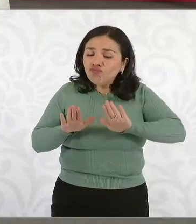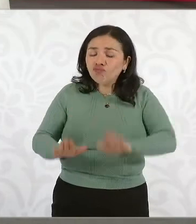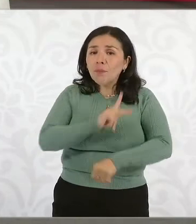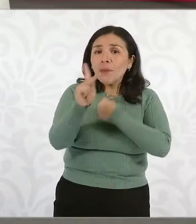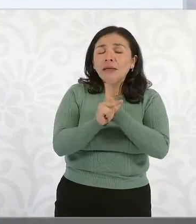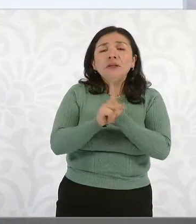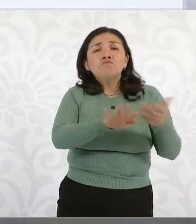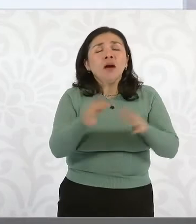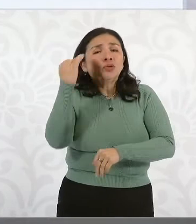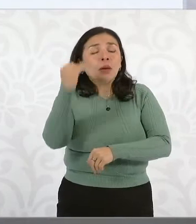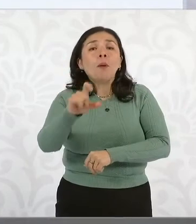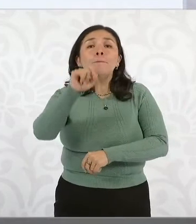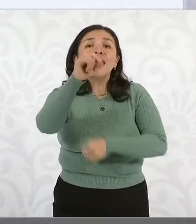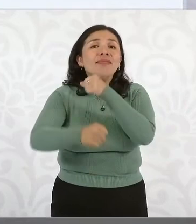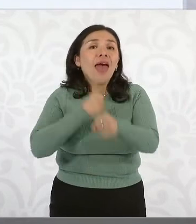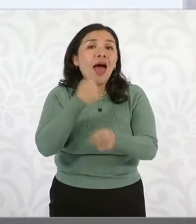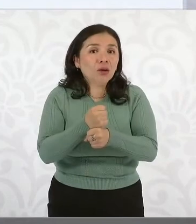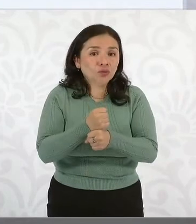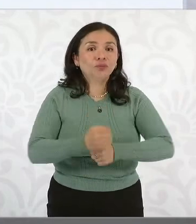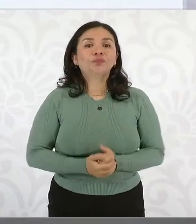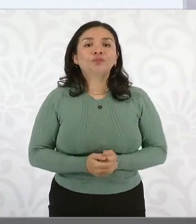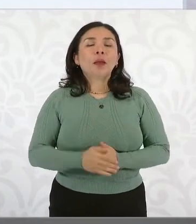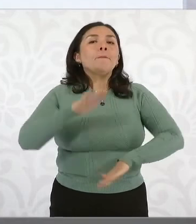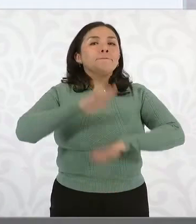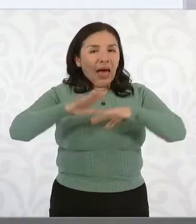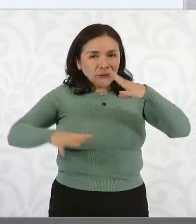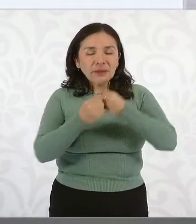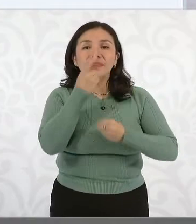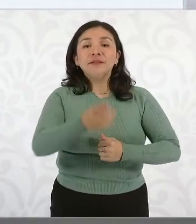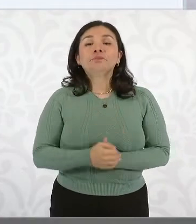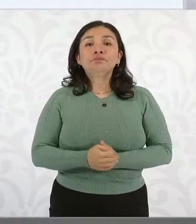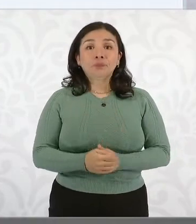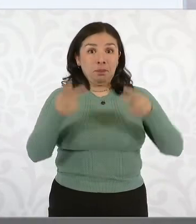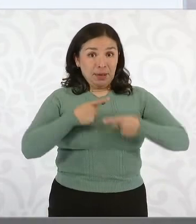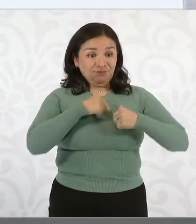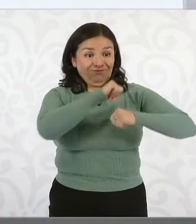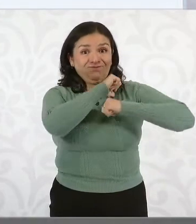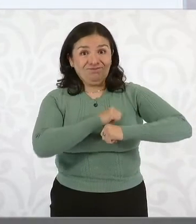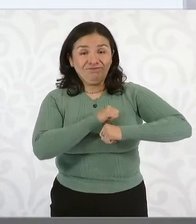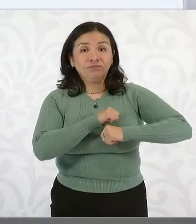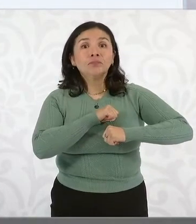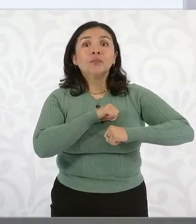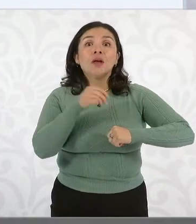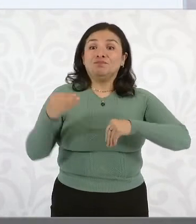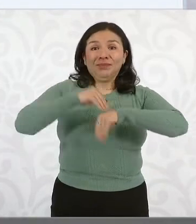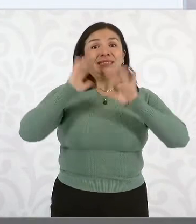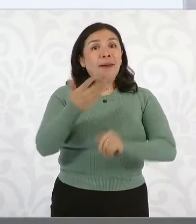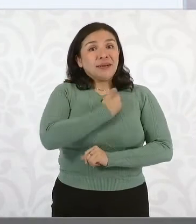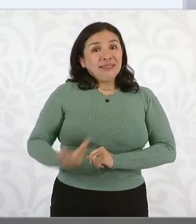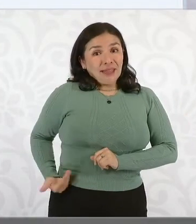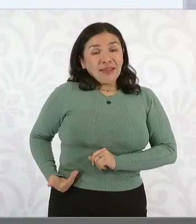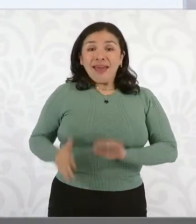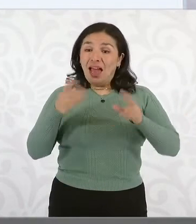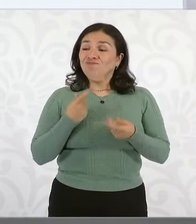durante 20 años. 2 párrafos adicionales. Quien ejerce el cargo no podrá adquirir ni solicitar